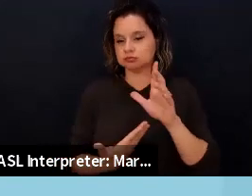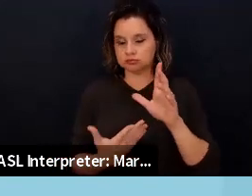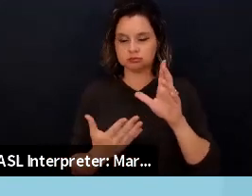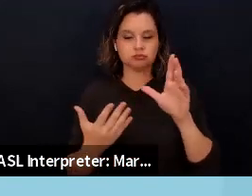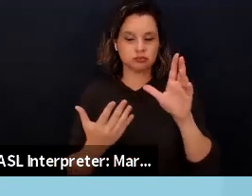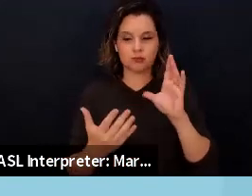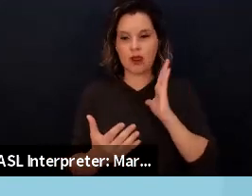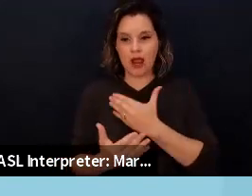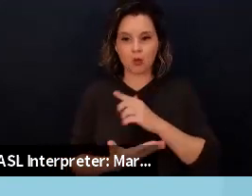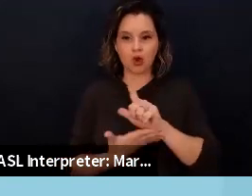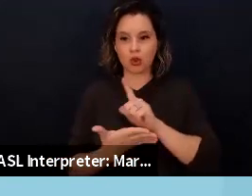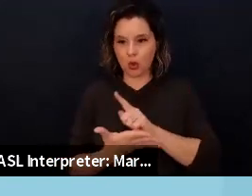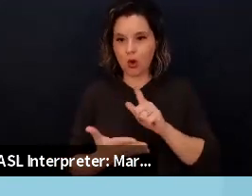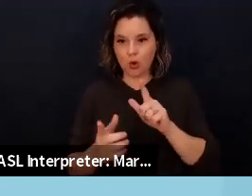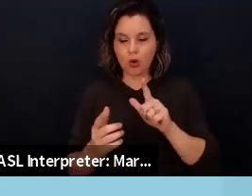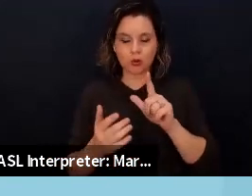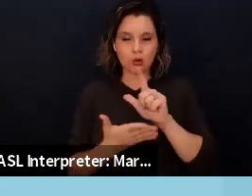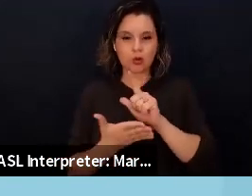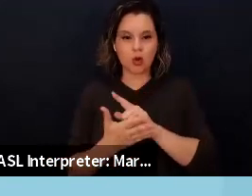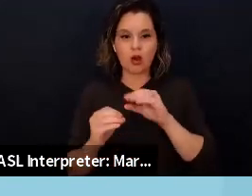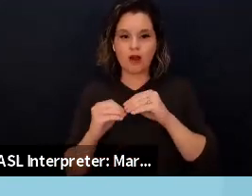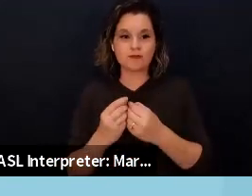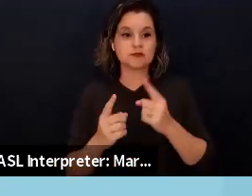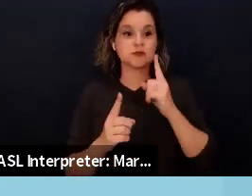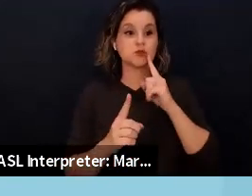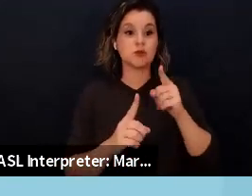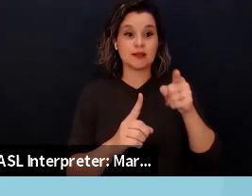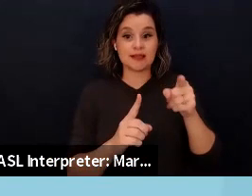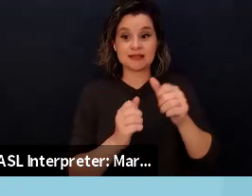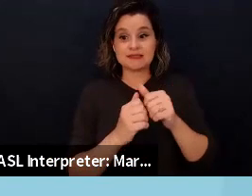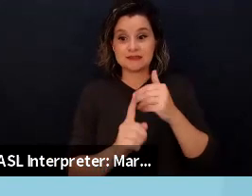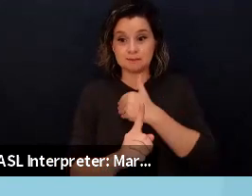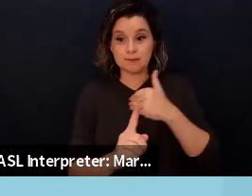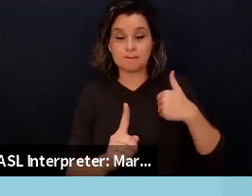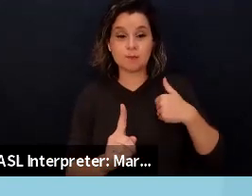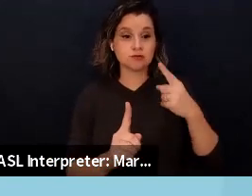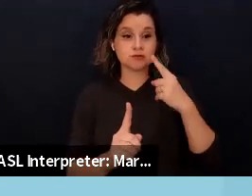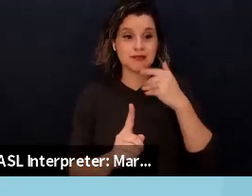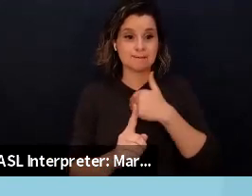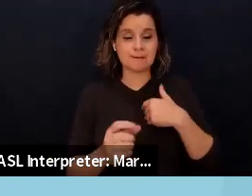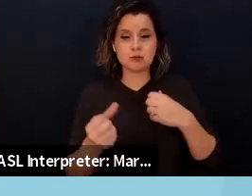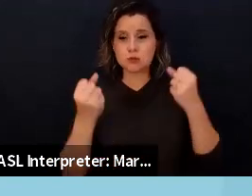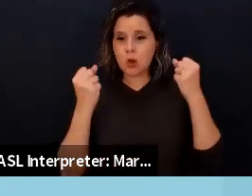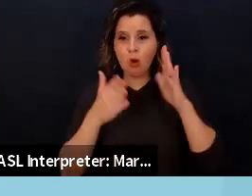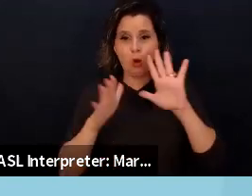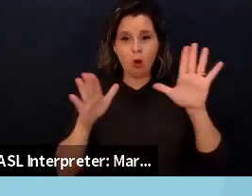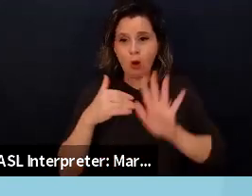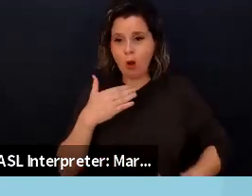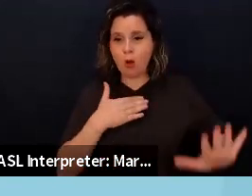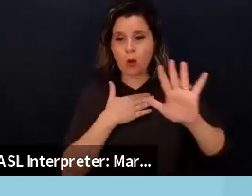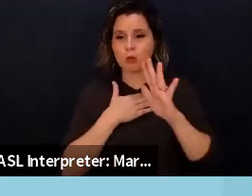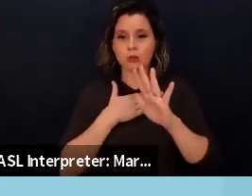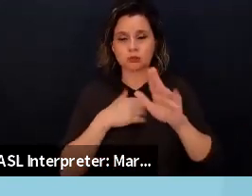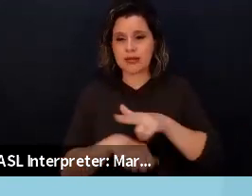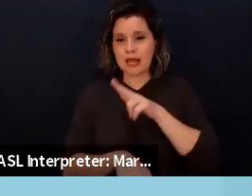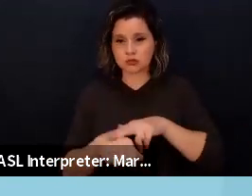también Detention Watch Network es una organización de membresía que tiene miembros de todo el país